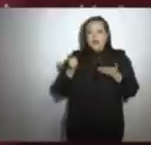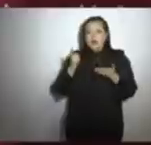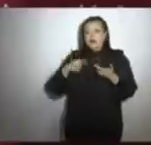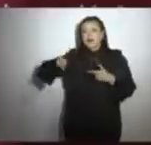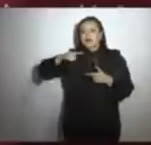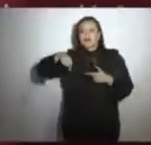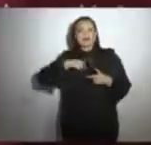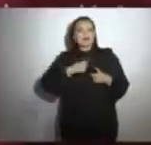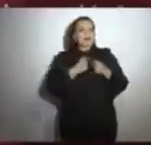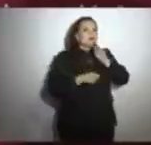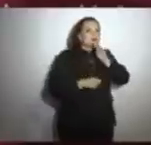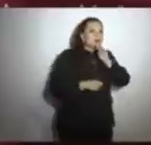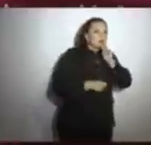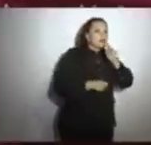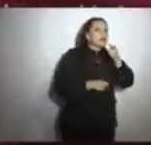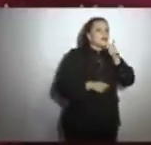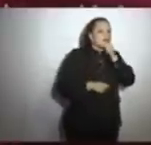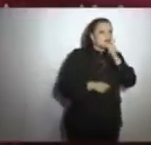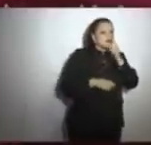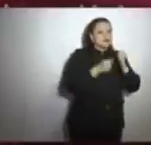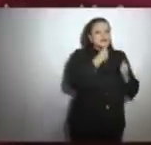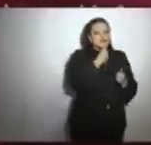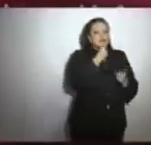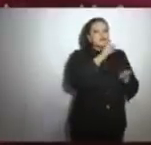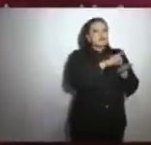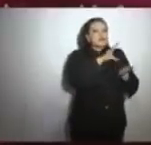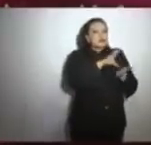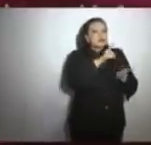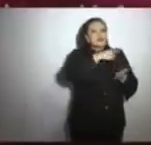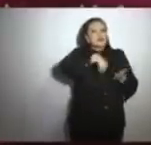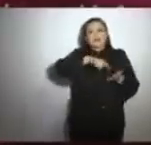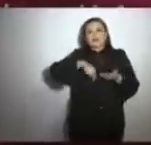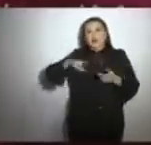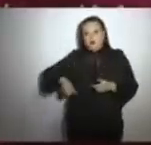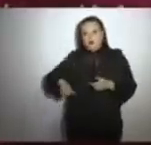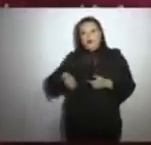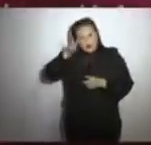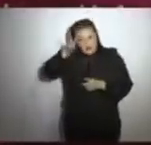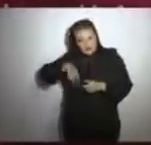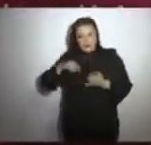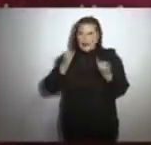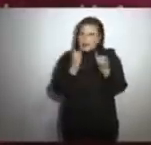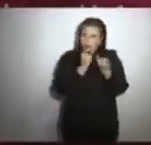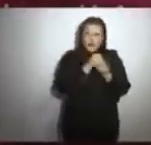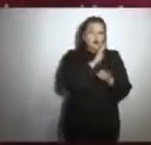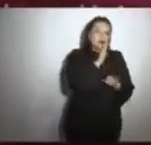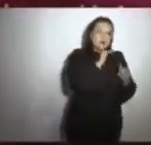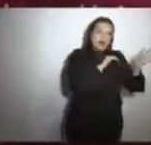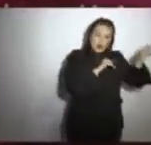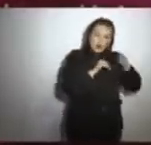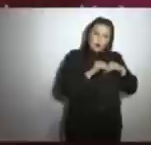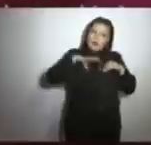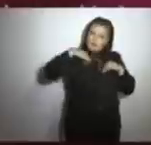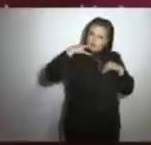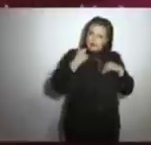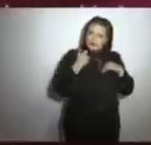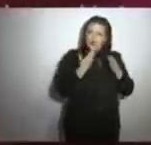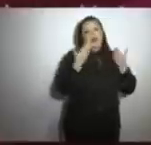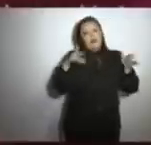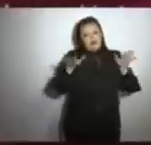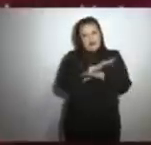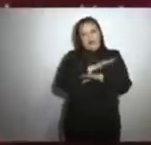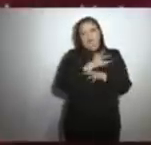las niñas y los niños con discapacidad, otro México tendríamos. Pero llegó el momento en que alguien